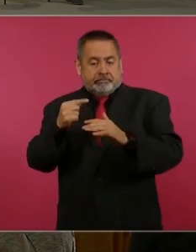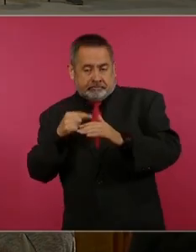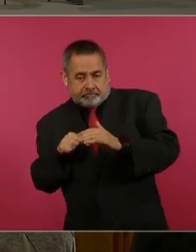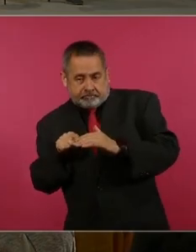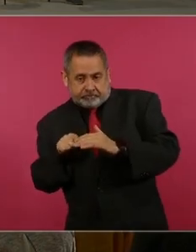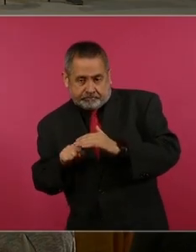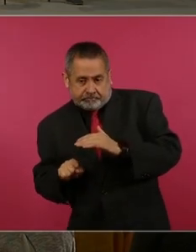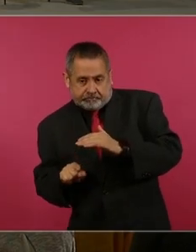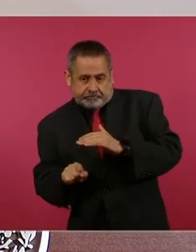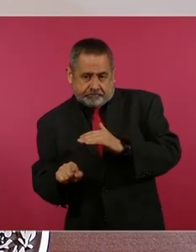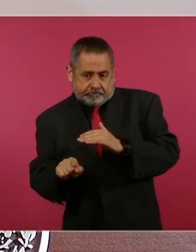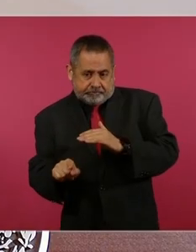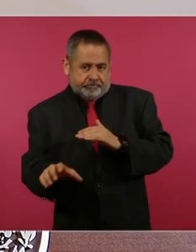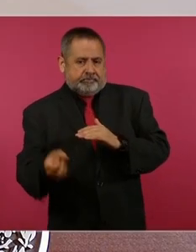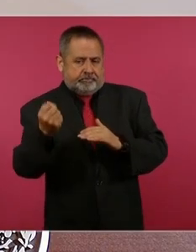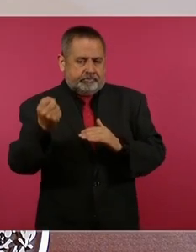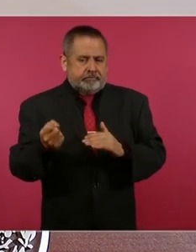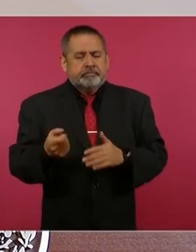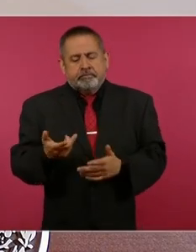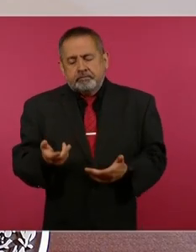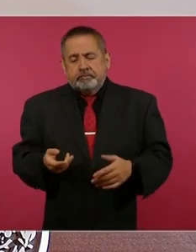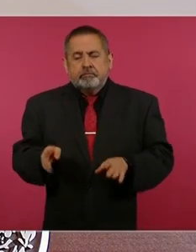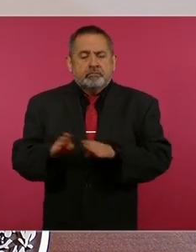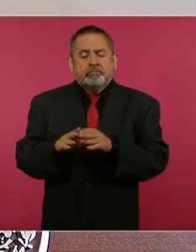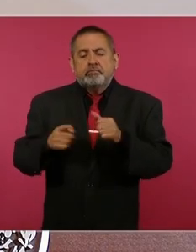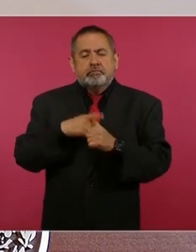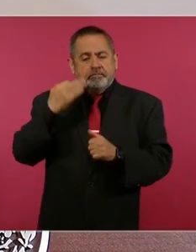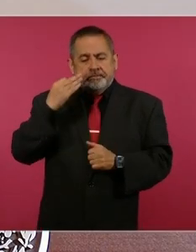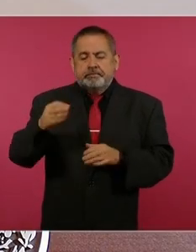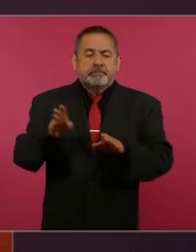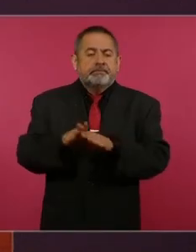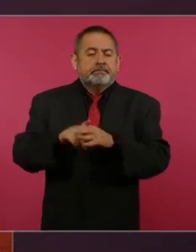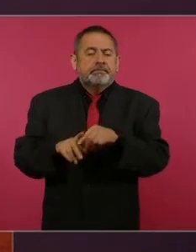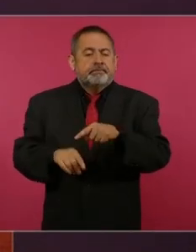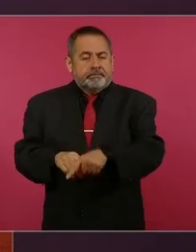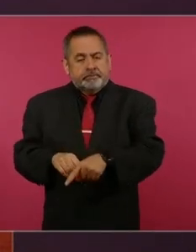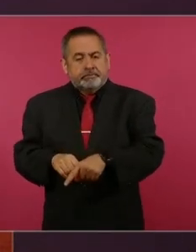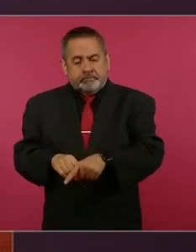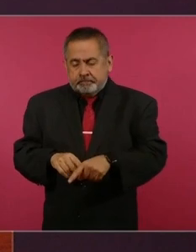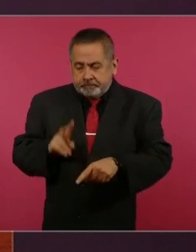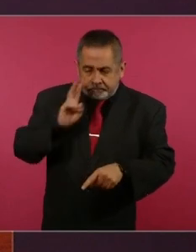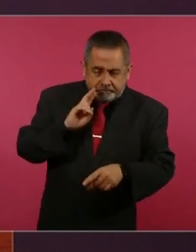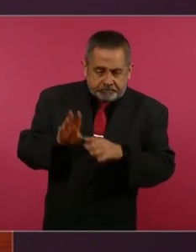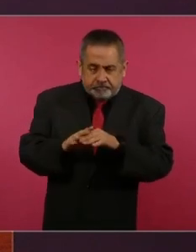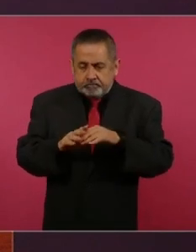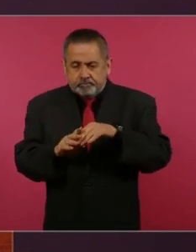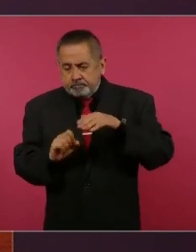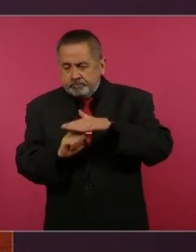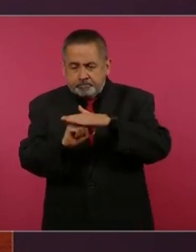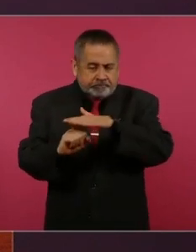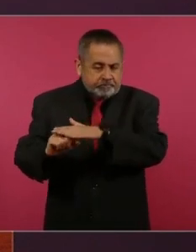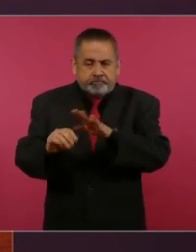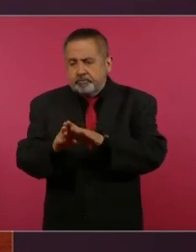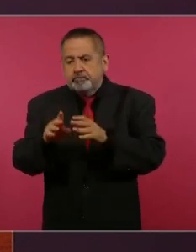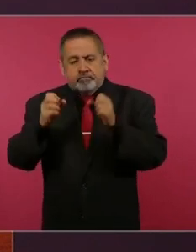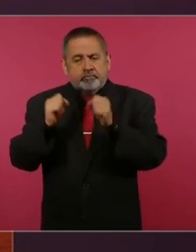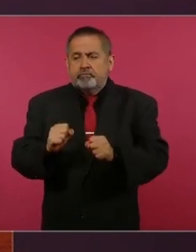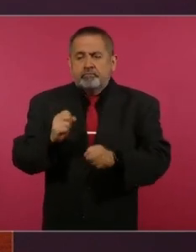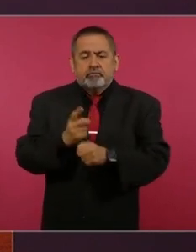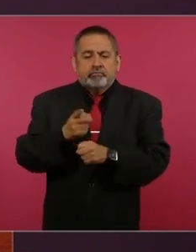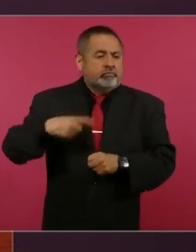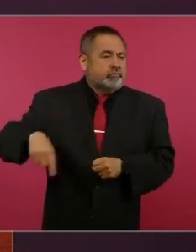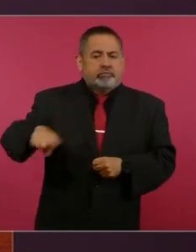tajo. La primera etapa consiste en los trabajos de asegurar, de garantizar que todos